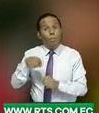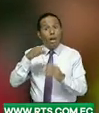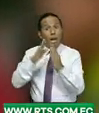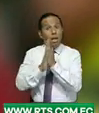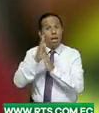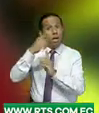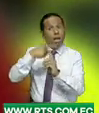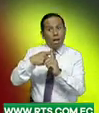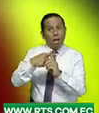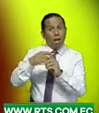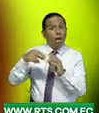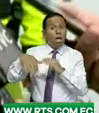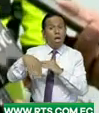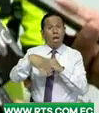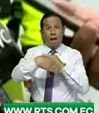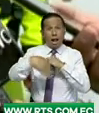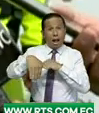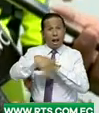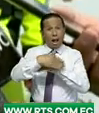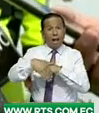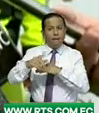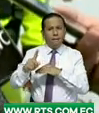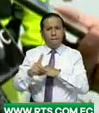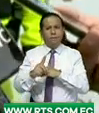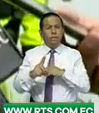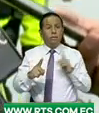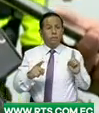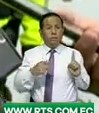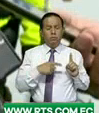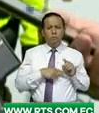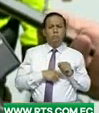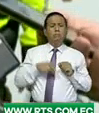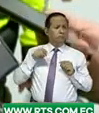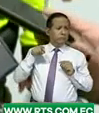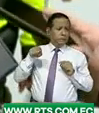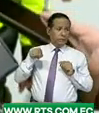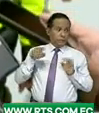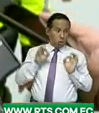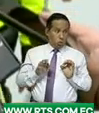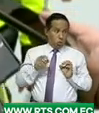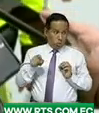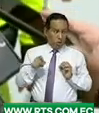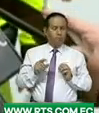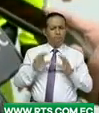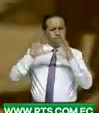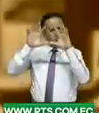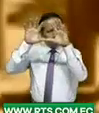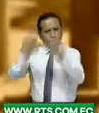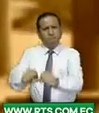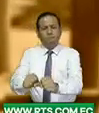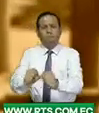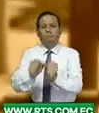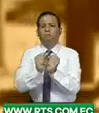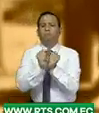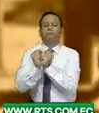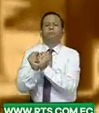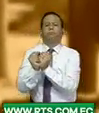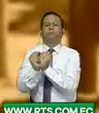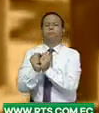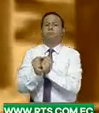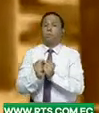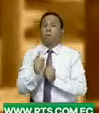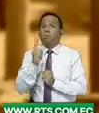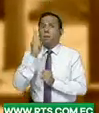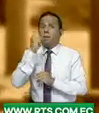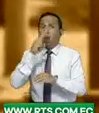caminaba por la calle. La víctima le identifica plenamente al ciudadano como autor del hecho material. Aparentemente no sería la primera vez que